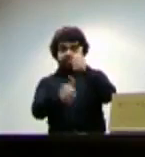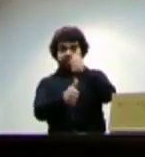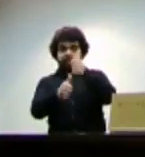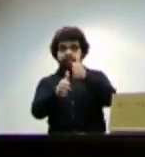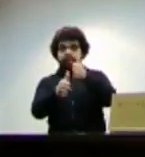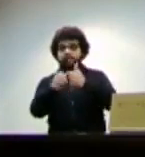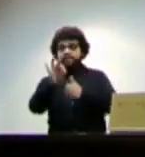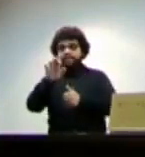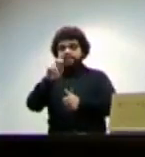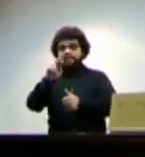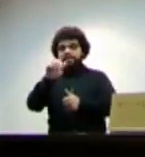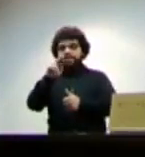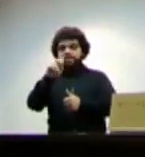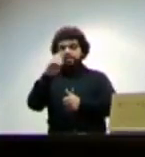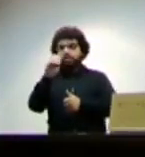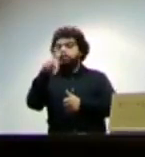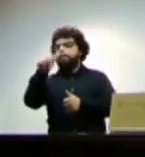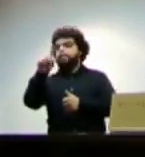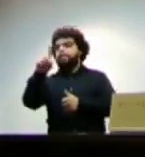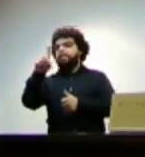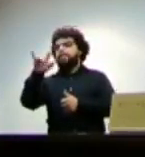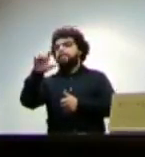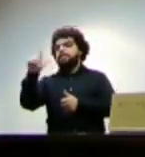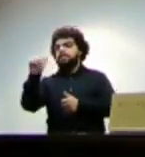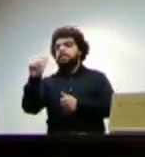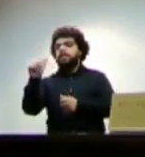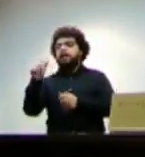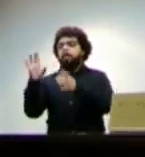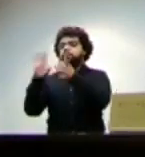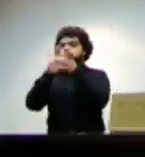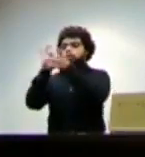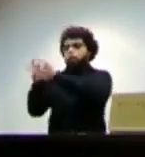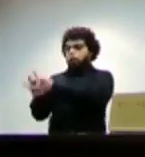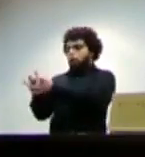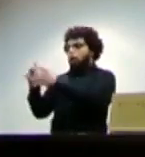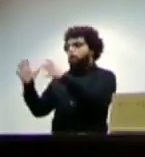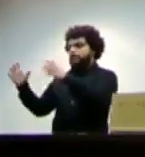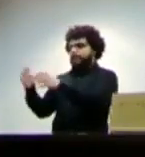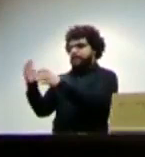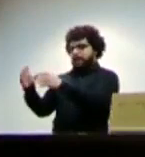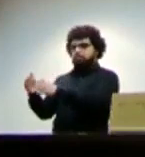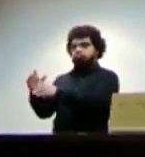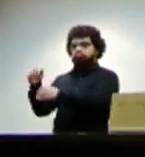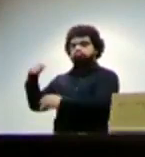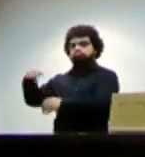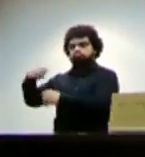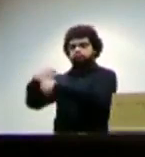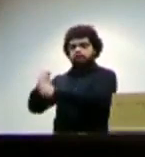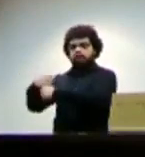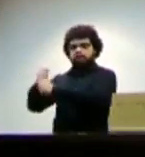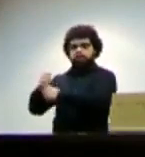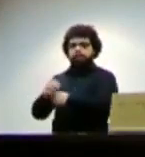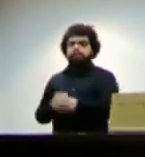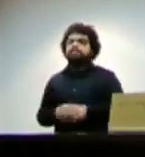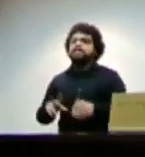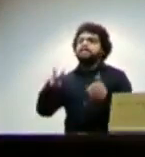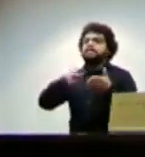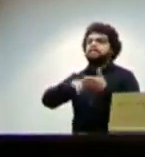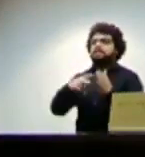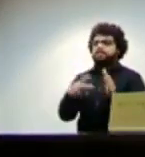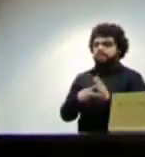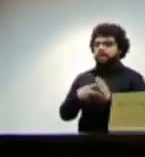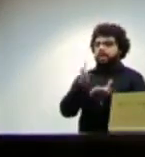presente, junto con la área operacional que es Generación, que es William Riemer. O sea, que la responsabilidad de preparar